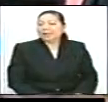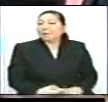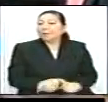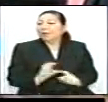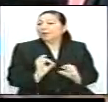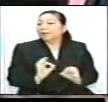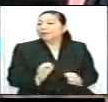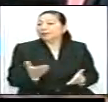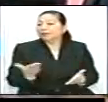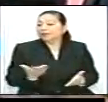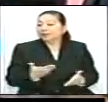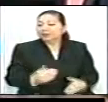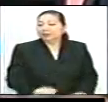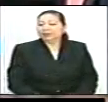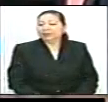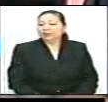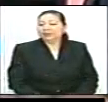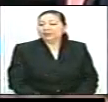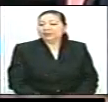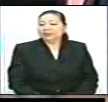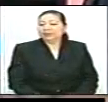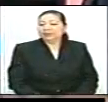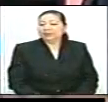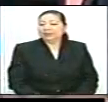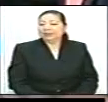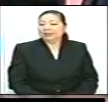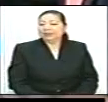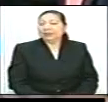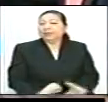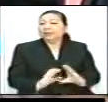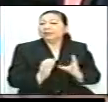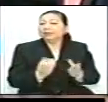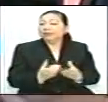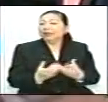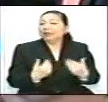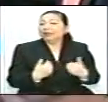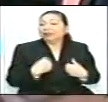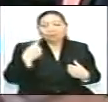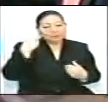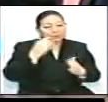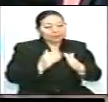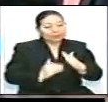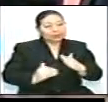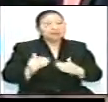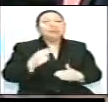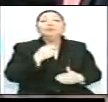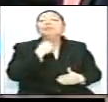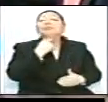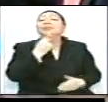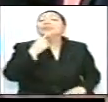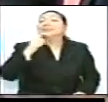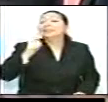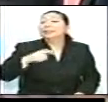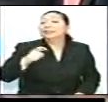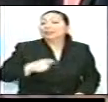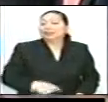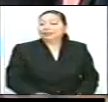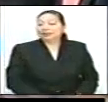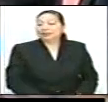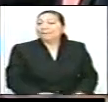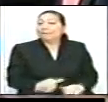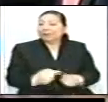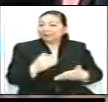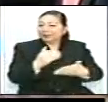Pero lo cierto es que en el Congreso tenemos que empezar a levantar la voz los que necesitamos que la